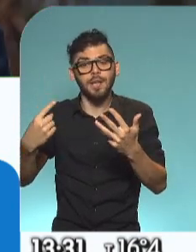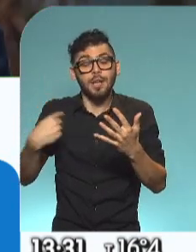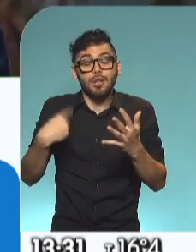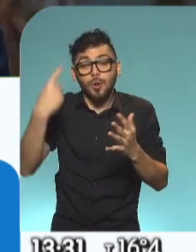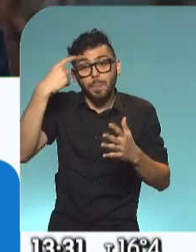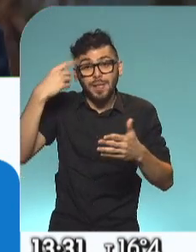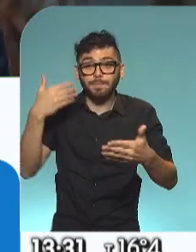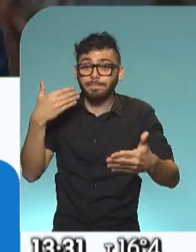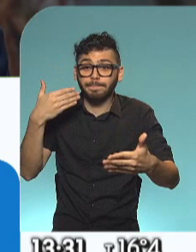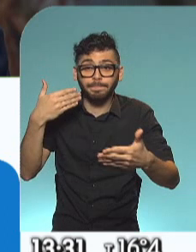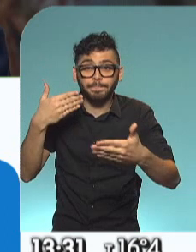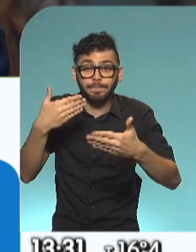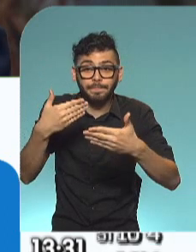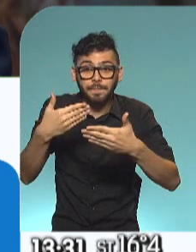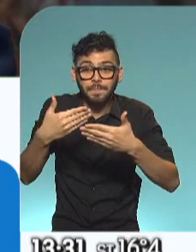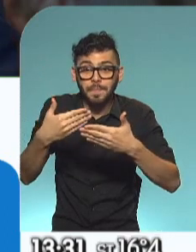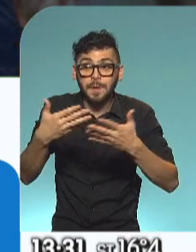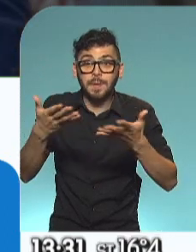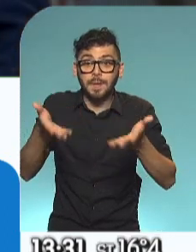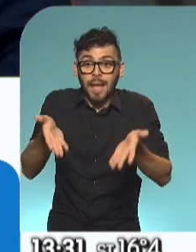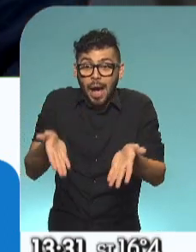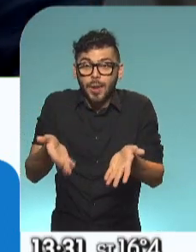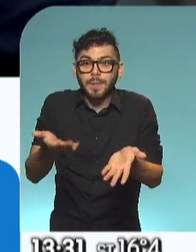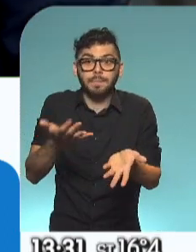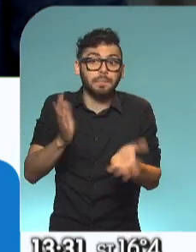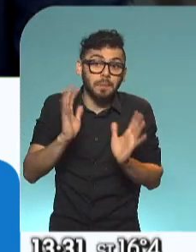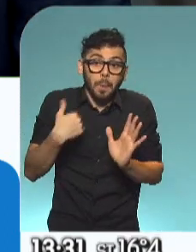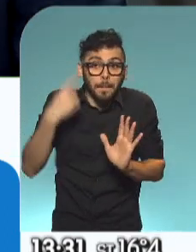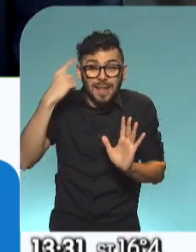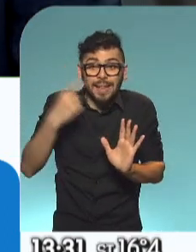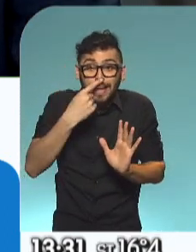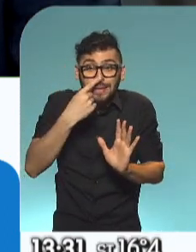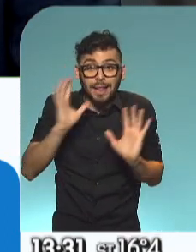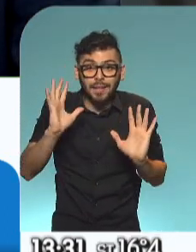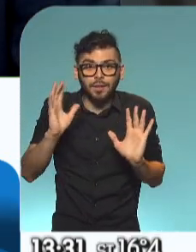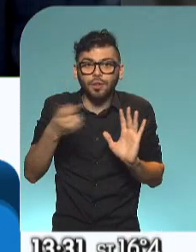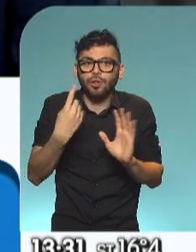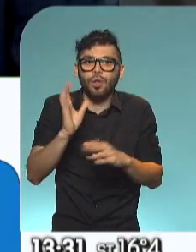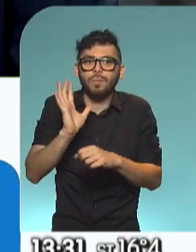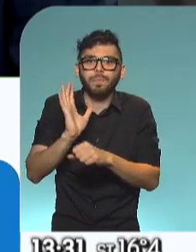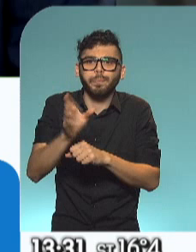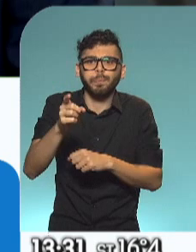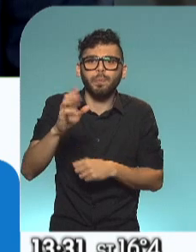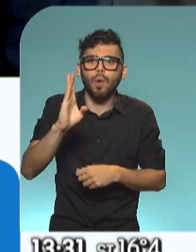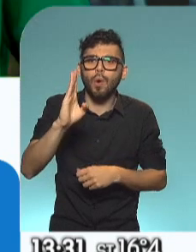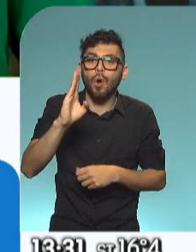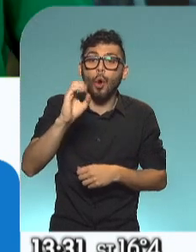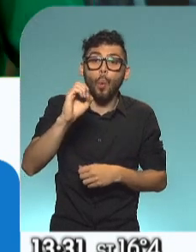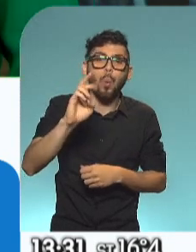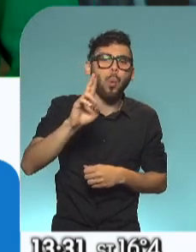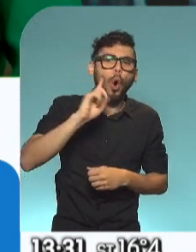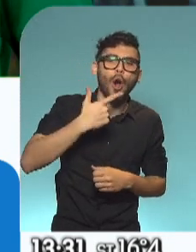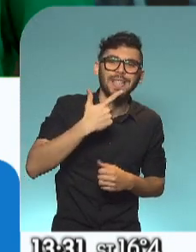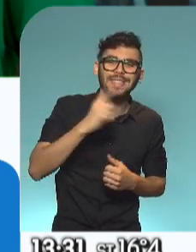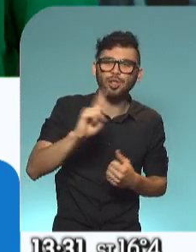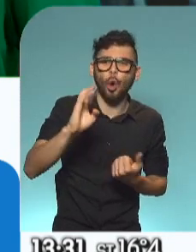que me parece realmente interesante, donde Boris, que nosotros todos lo llamamos Boris, como que se